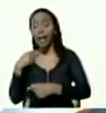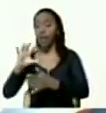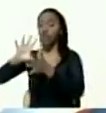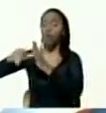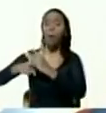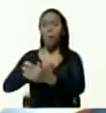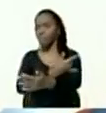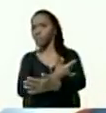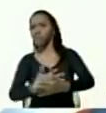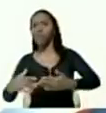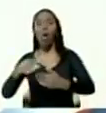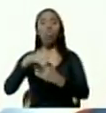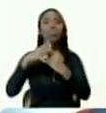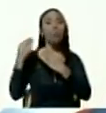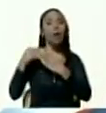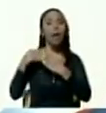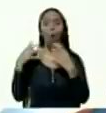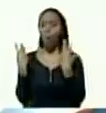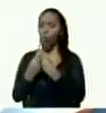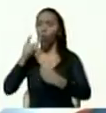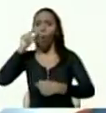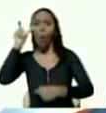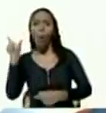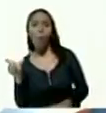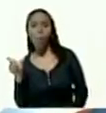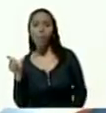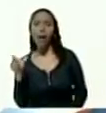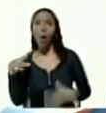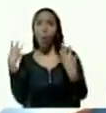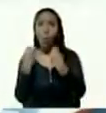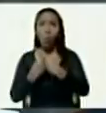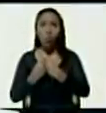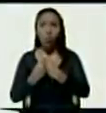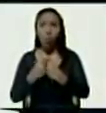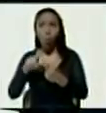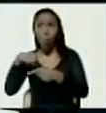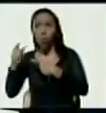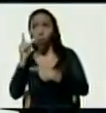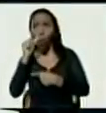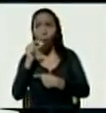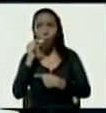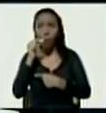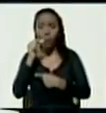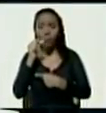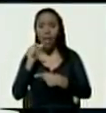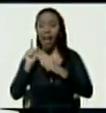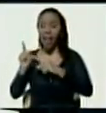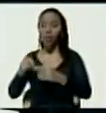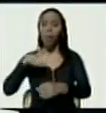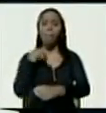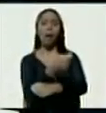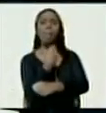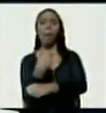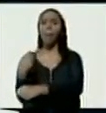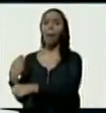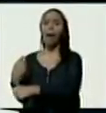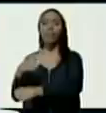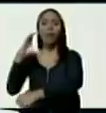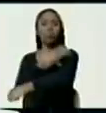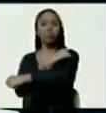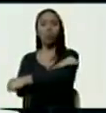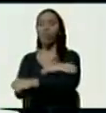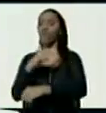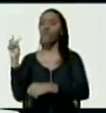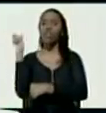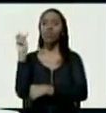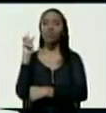dólares junto con Nervis Villalobos, junto con los Derwick y todos estos que son todos financistas de la oposición venezolana